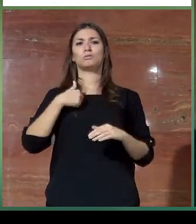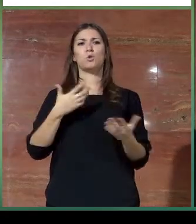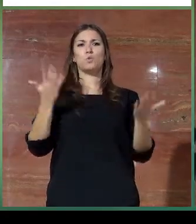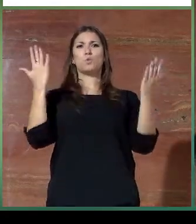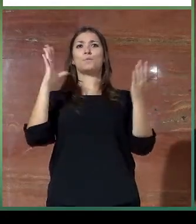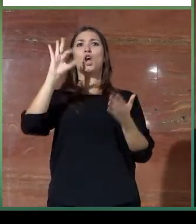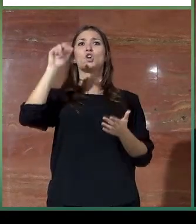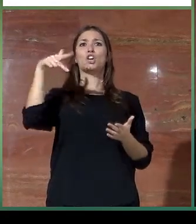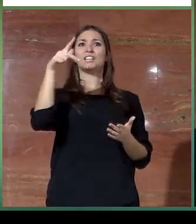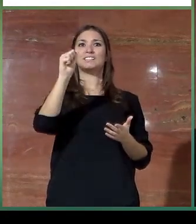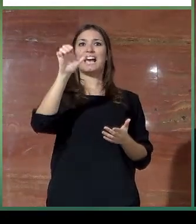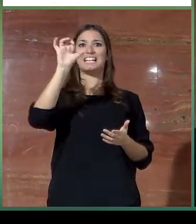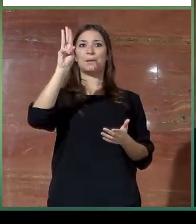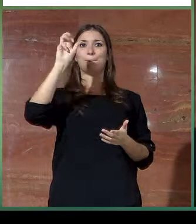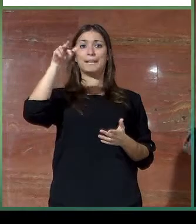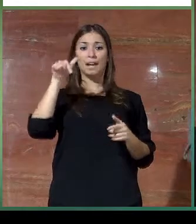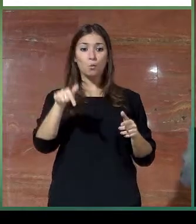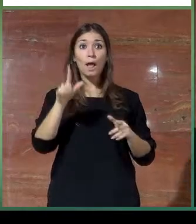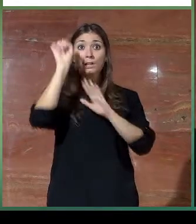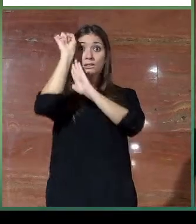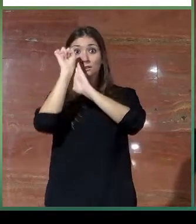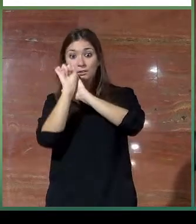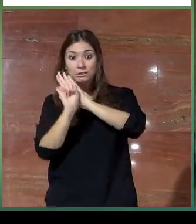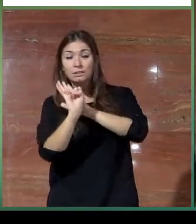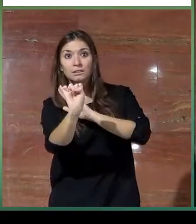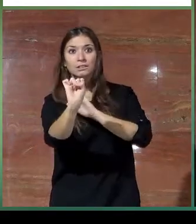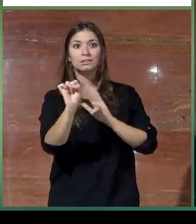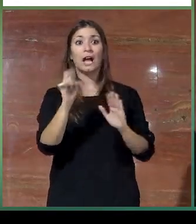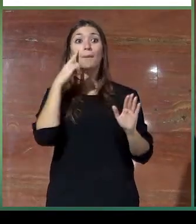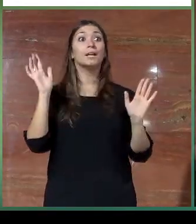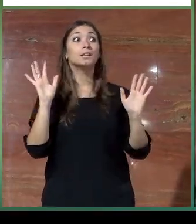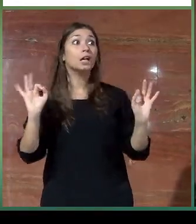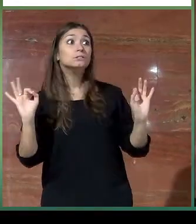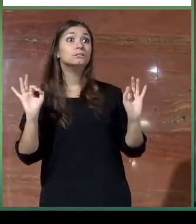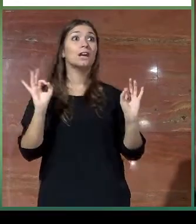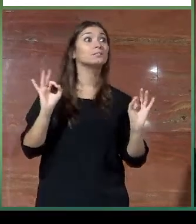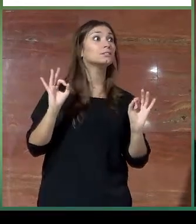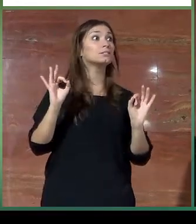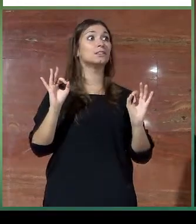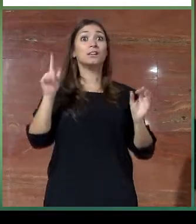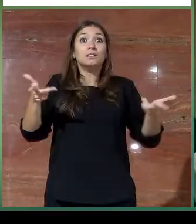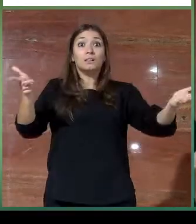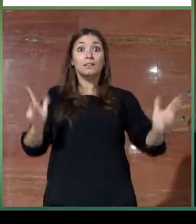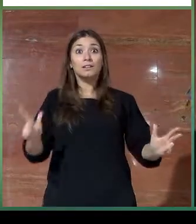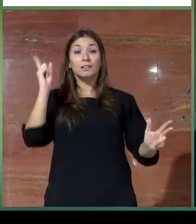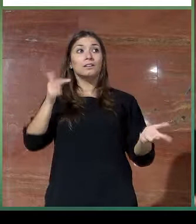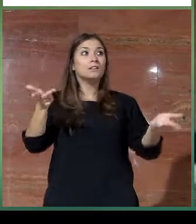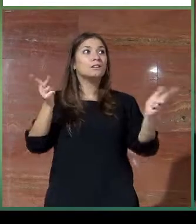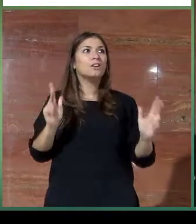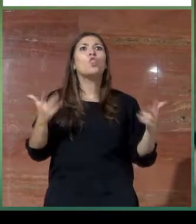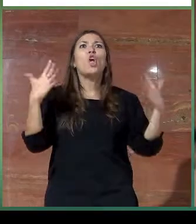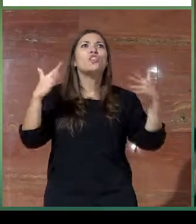Concha Espina? ¿Es esta Concha Espina? ¿Es Concha Espina? Es esta Concha Espina, y estamos sentados en un asiento y